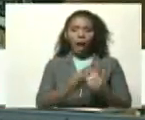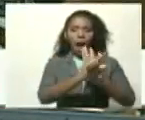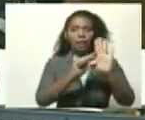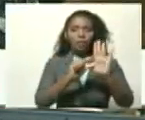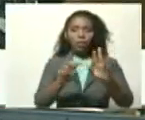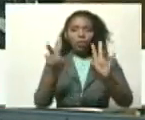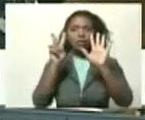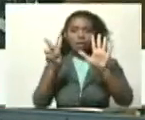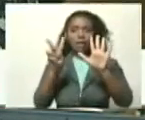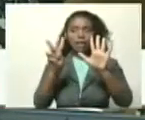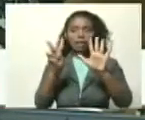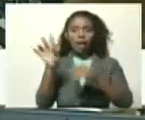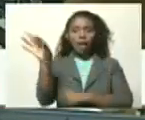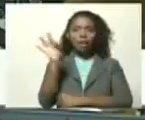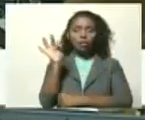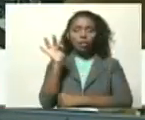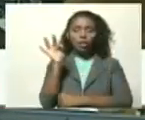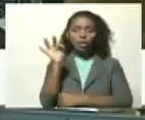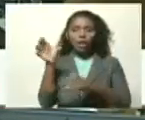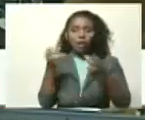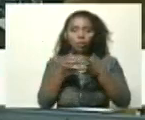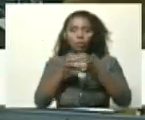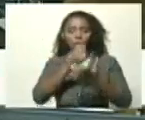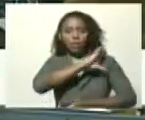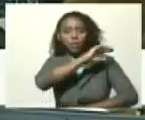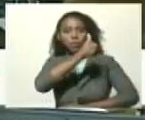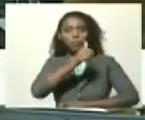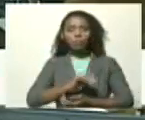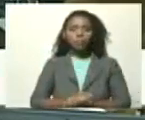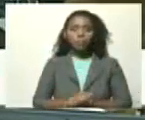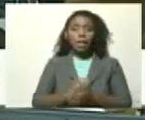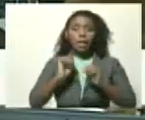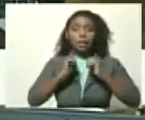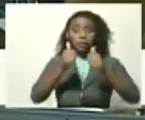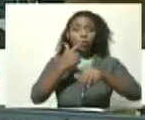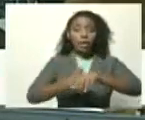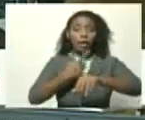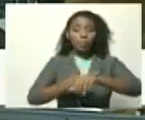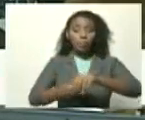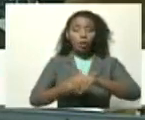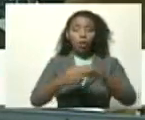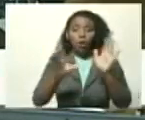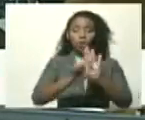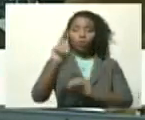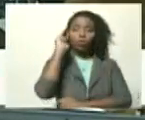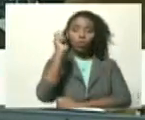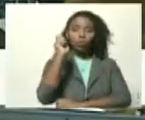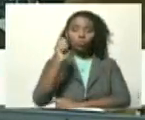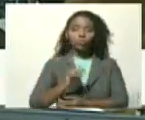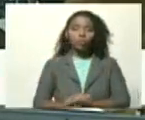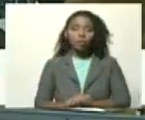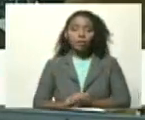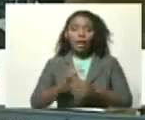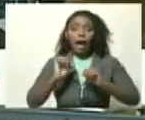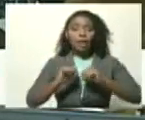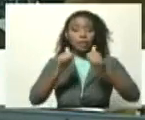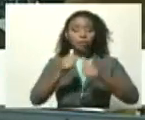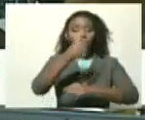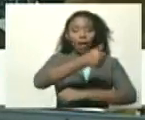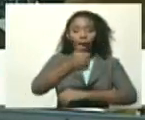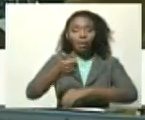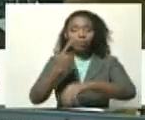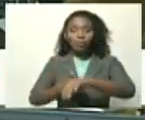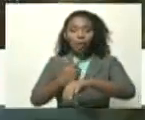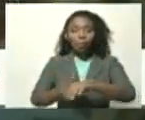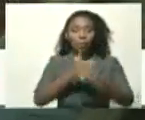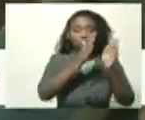7. Elección de la Junta Directiva. Al inicio del periodo constitucional y al inicio de cada periodo